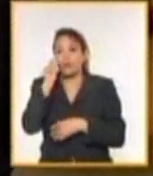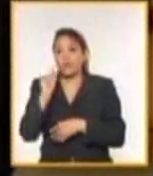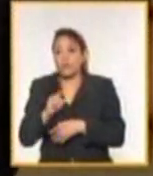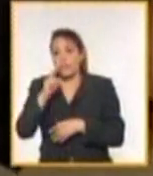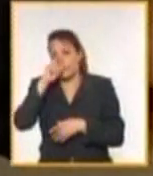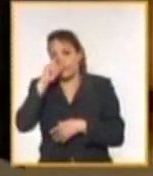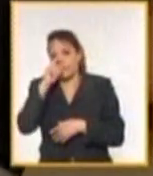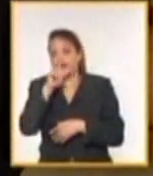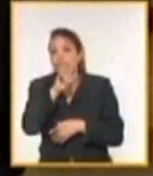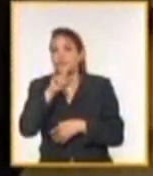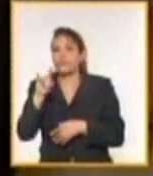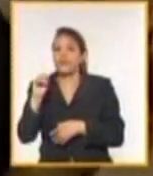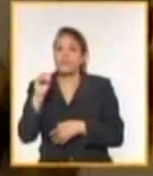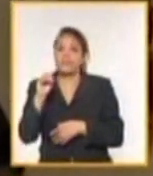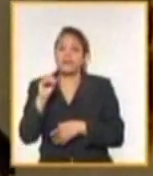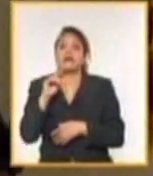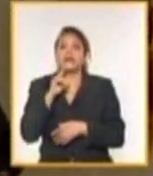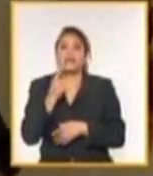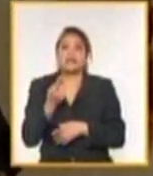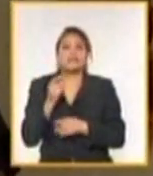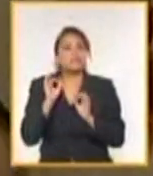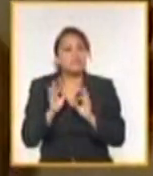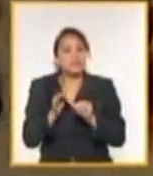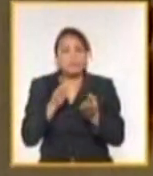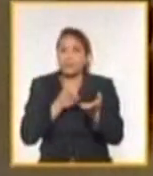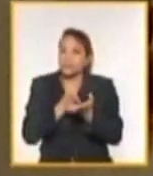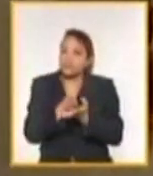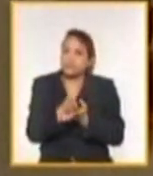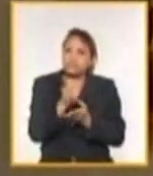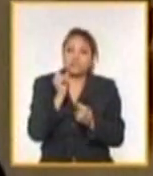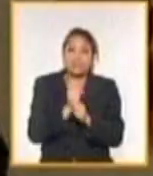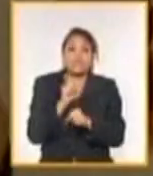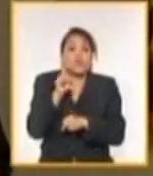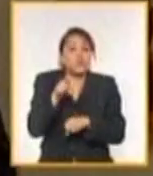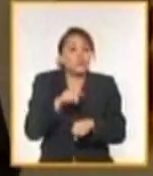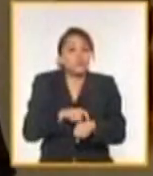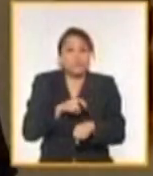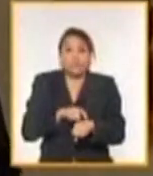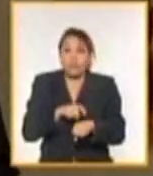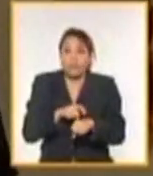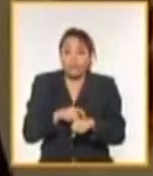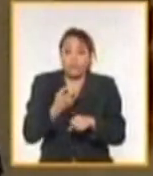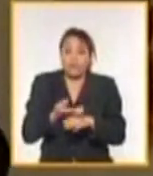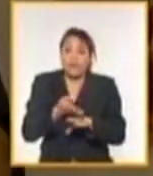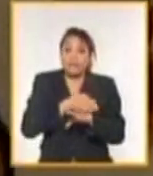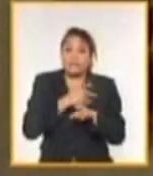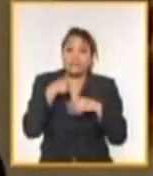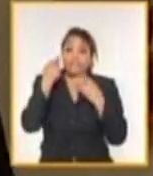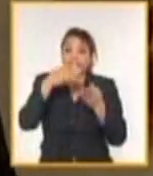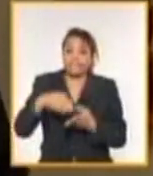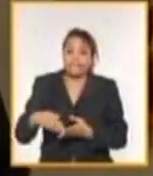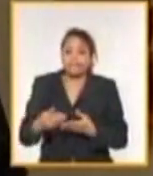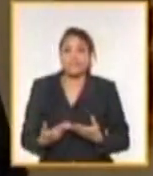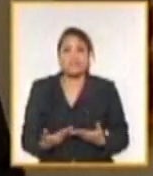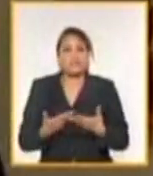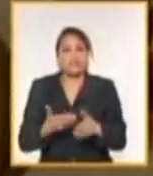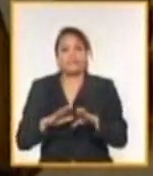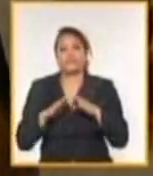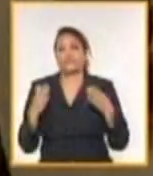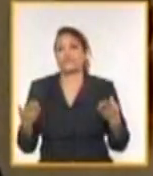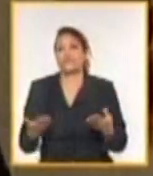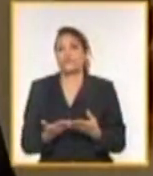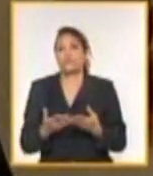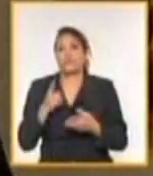casi, que estuvo hasta el último instante de su vida dando lo mejor de sí por